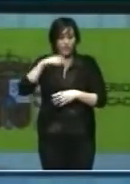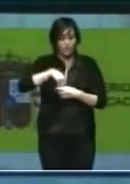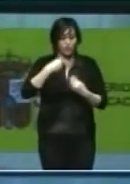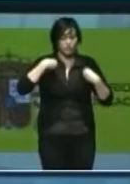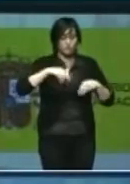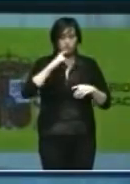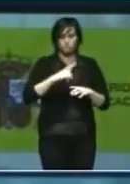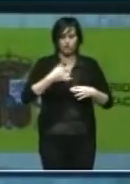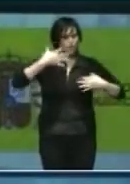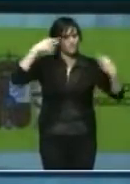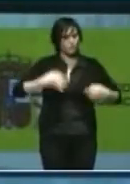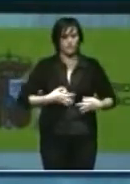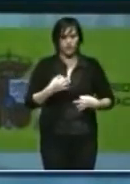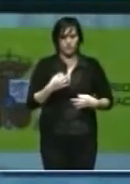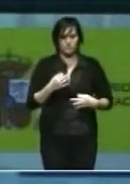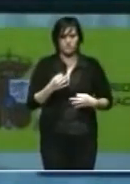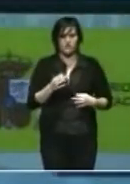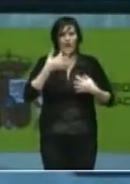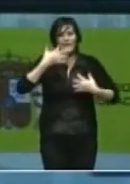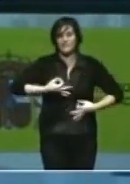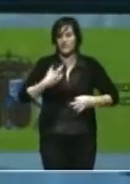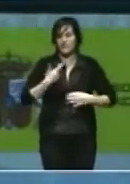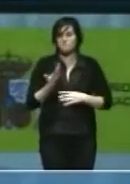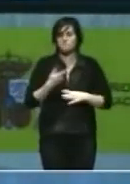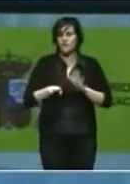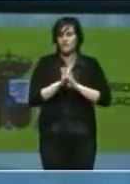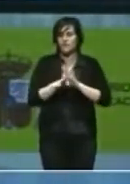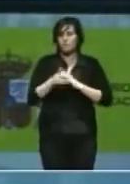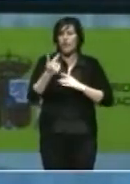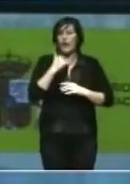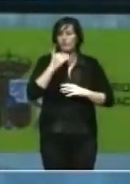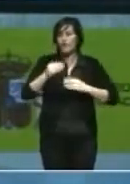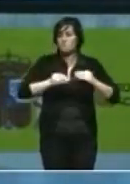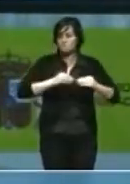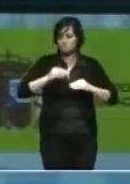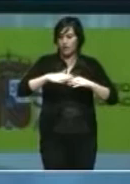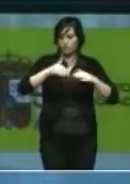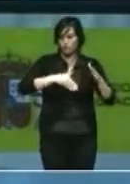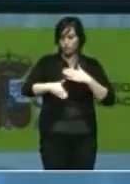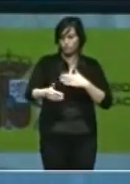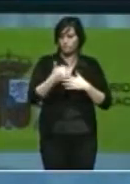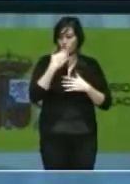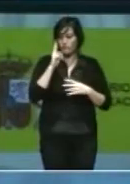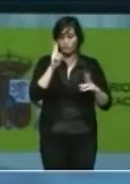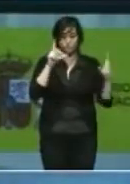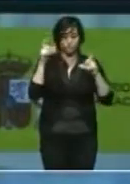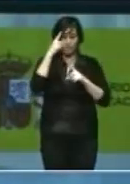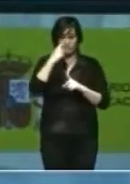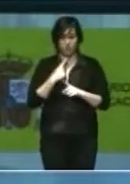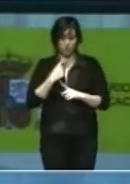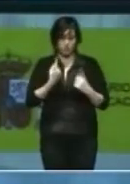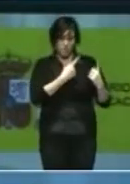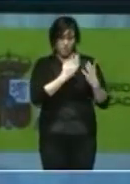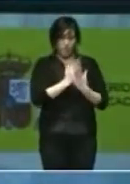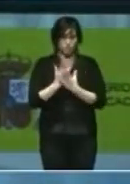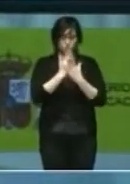sería una cierta garantía de mantener o de proponer una cierta flexibilidad en el futuro. Aquí vemos algunas imágenes de esta